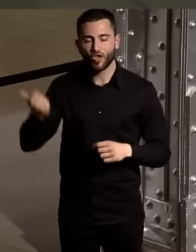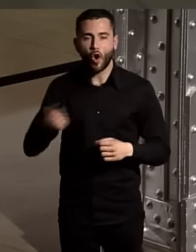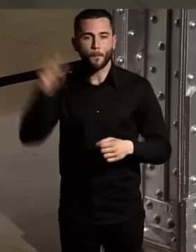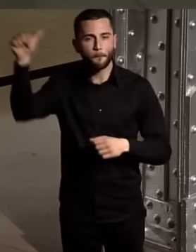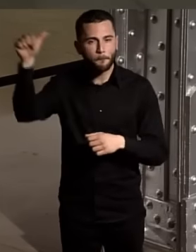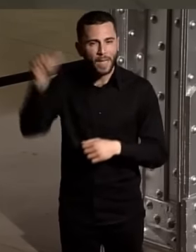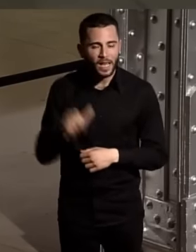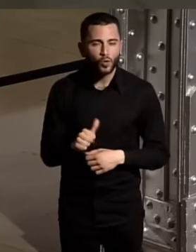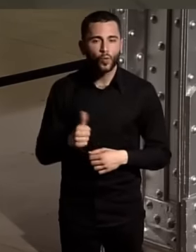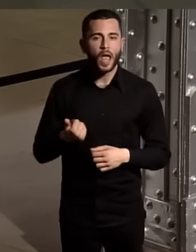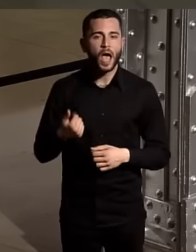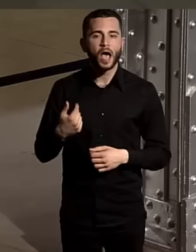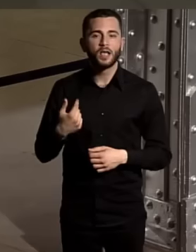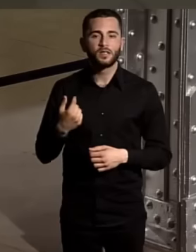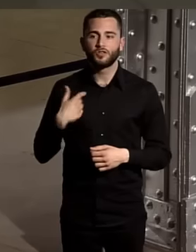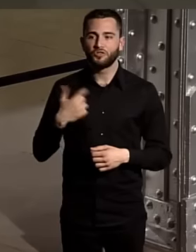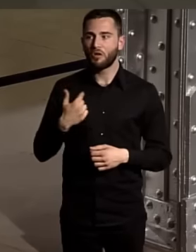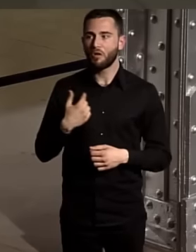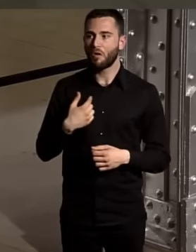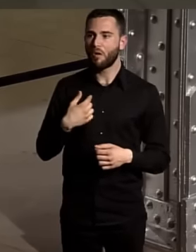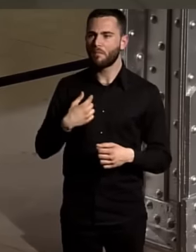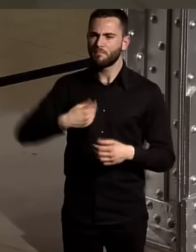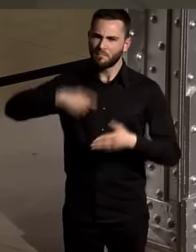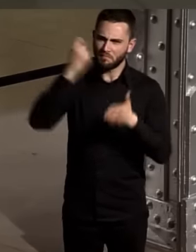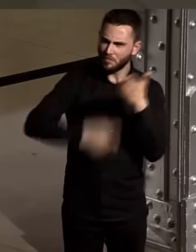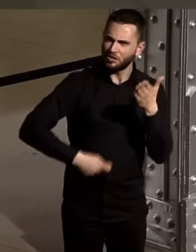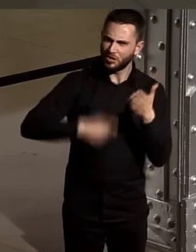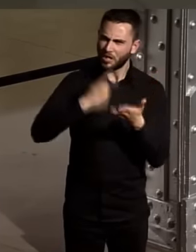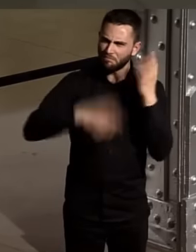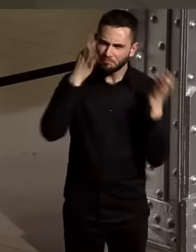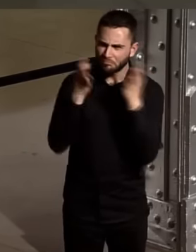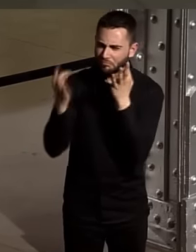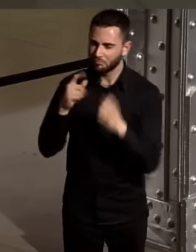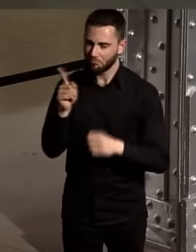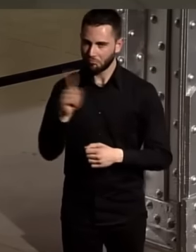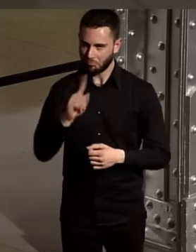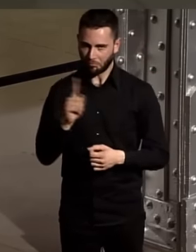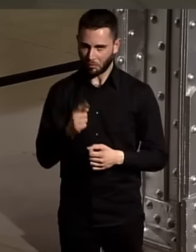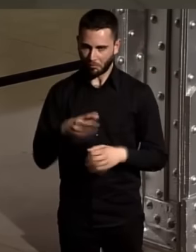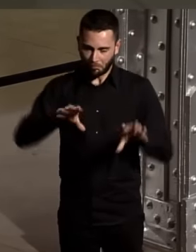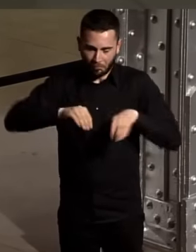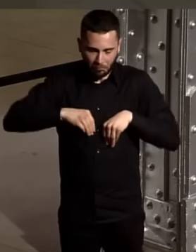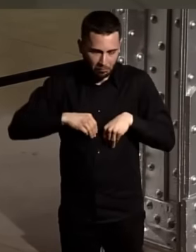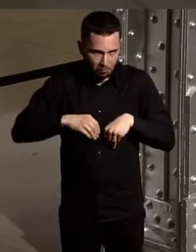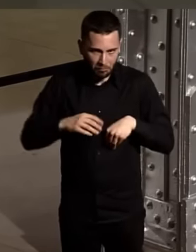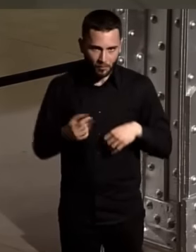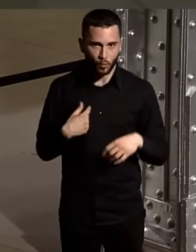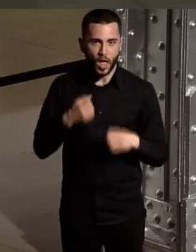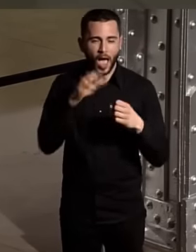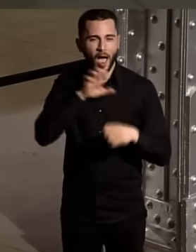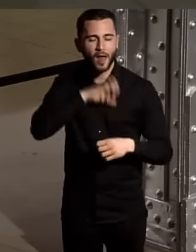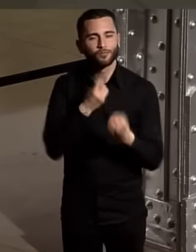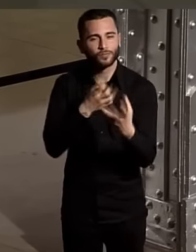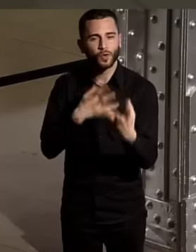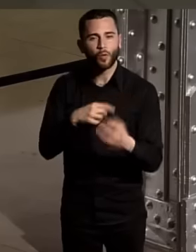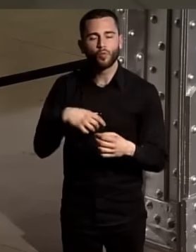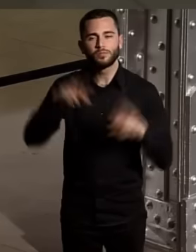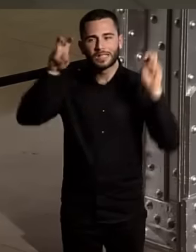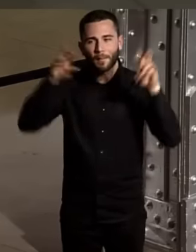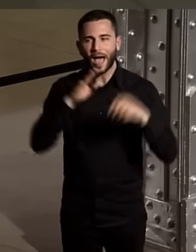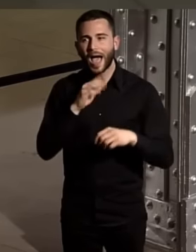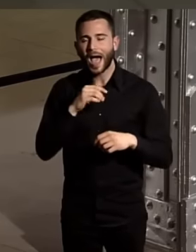vuelto he perdido mi nivel de exigencia respecto de eso y si me lo permites te contaré una anécdota que tiene que ver con un tema directo que